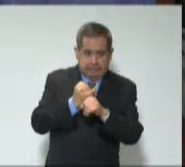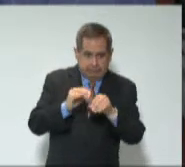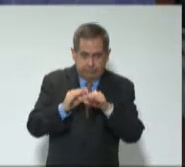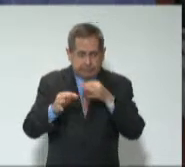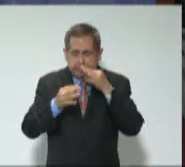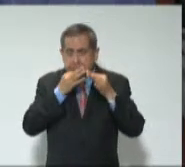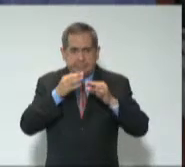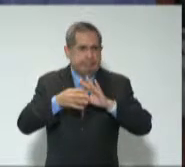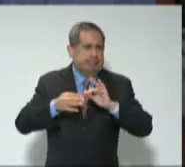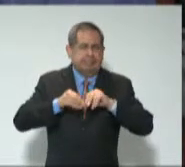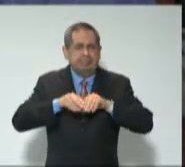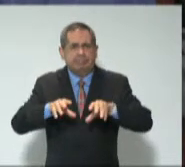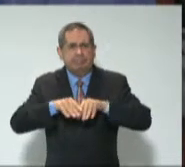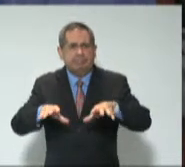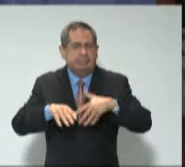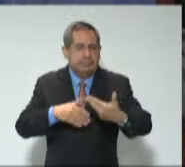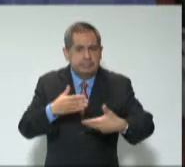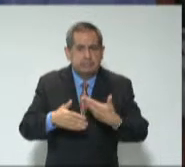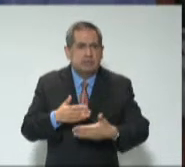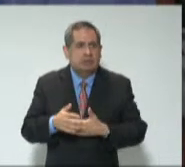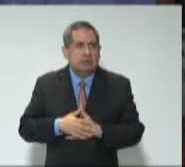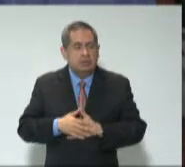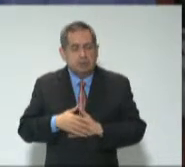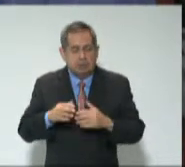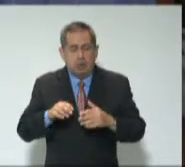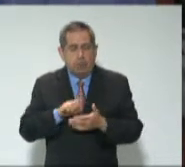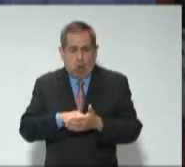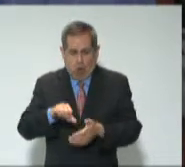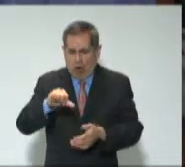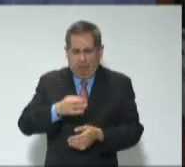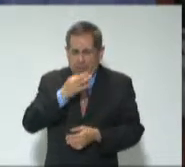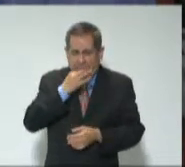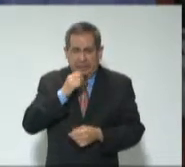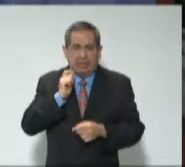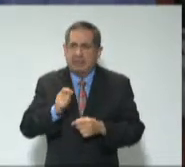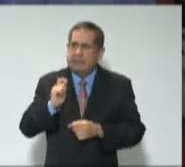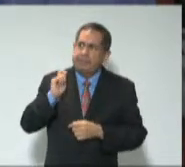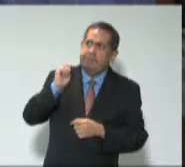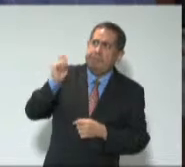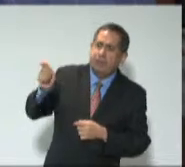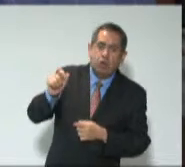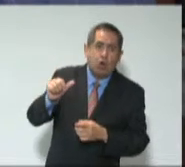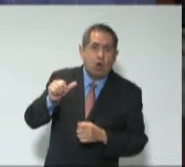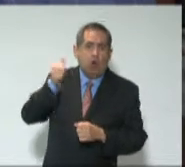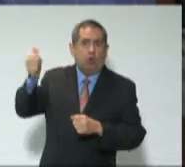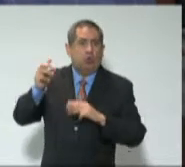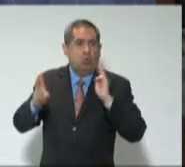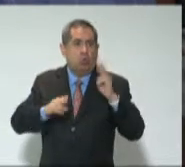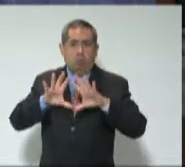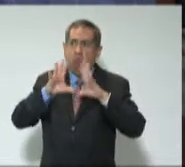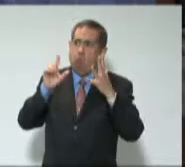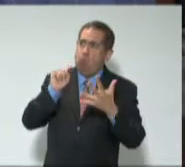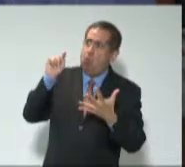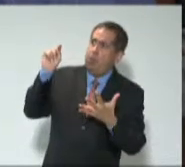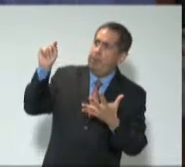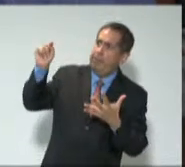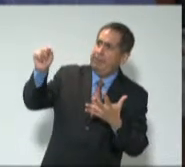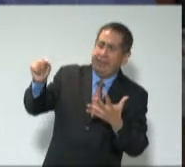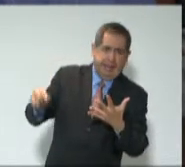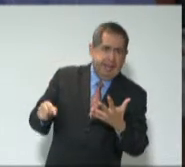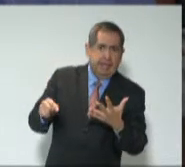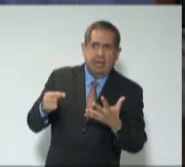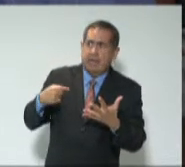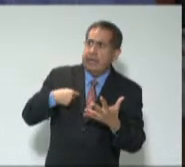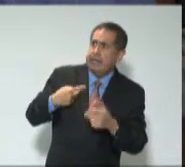a momento podemos saber qué está pasando en los demás continentes en el